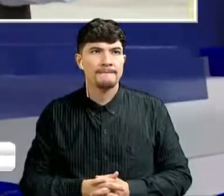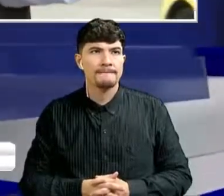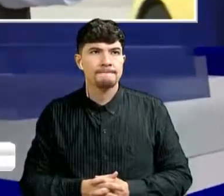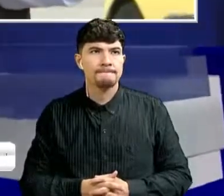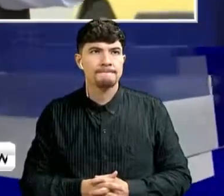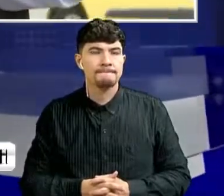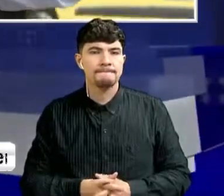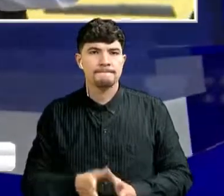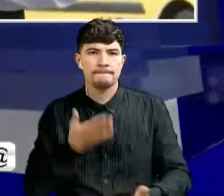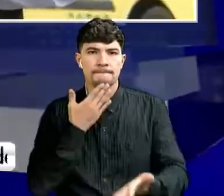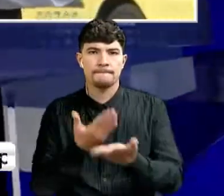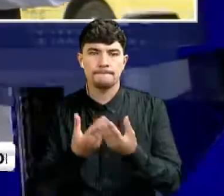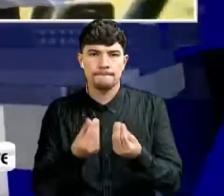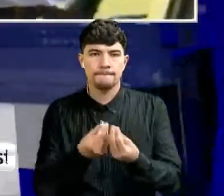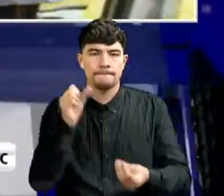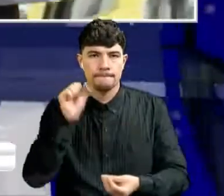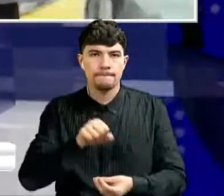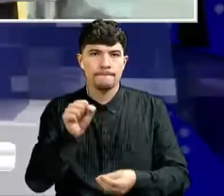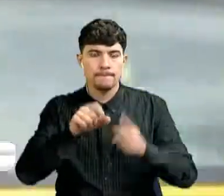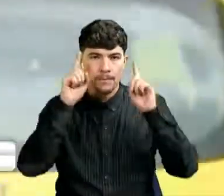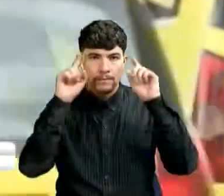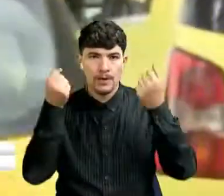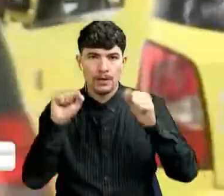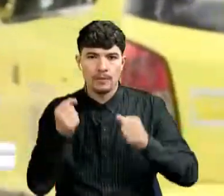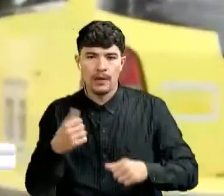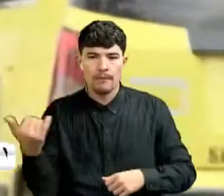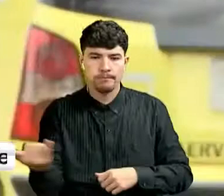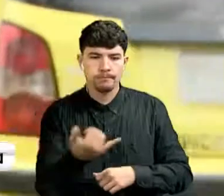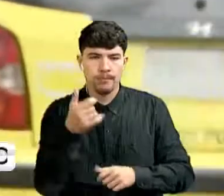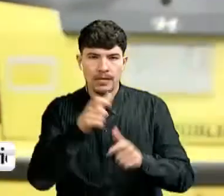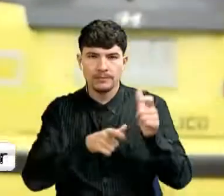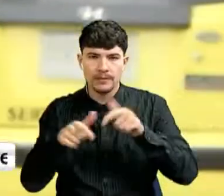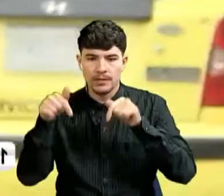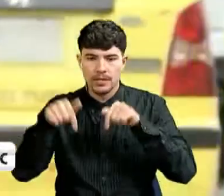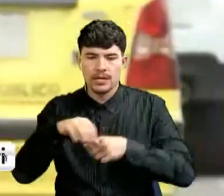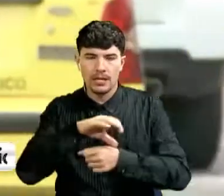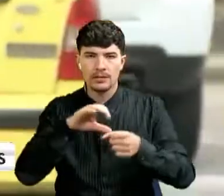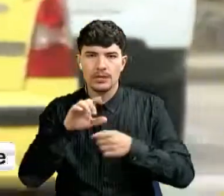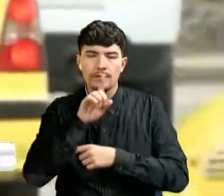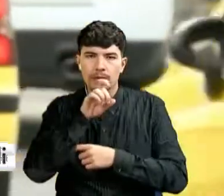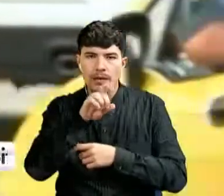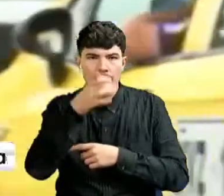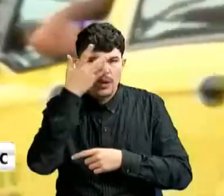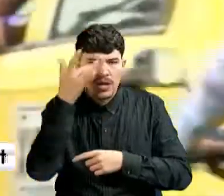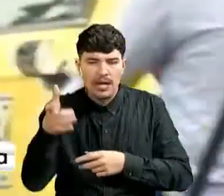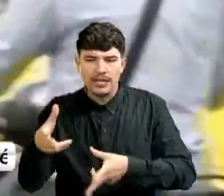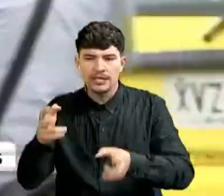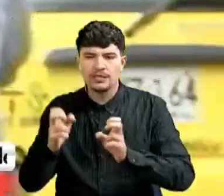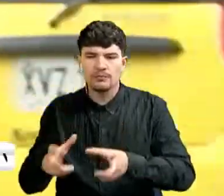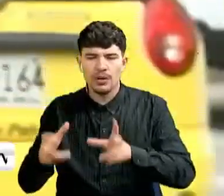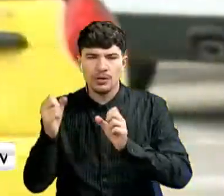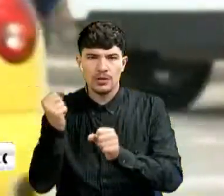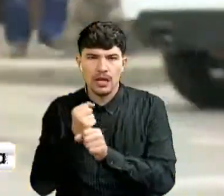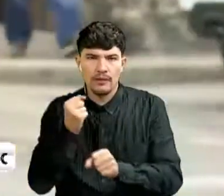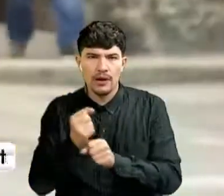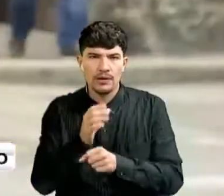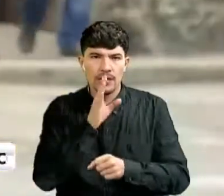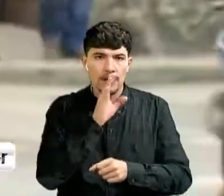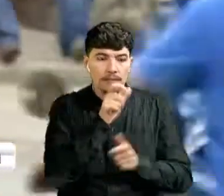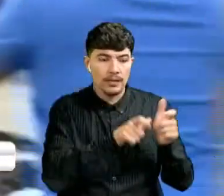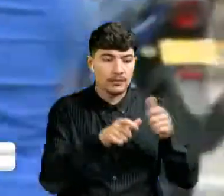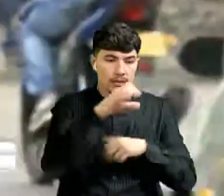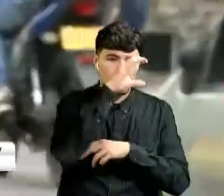gracias compañeros en estudio pues bastante preocupados están las autoridades de bucaramanga sobre la explotación laboral por parte de